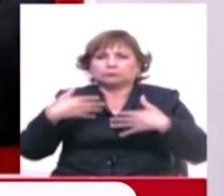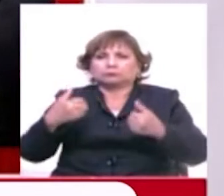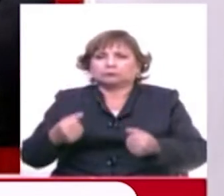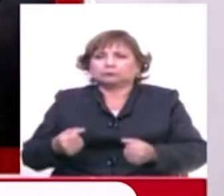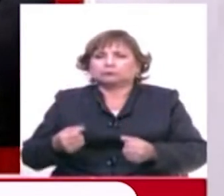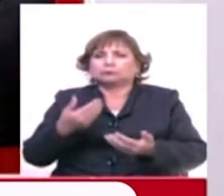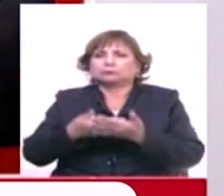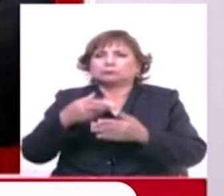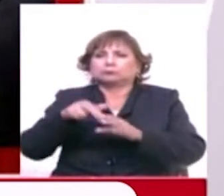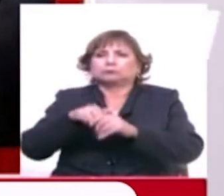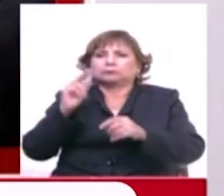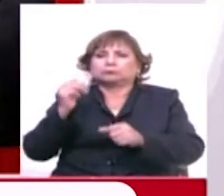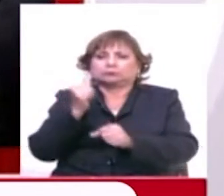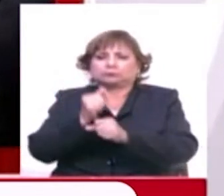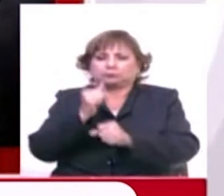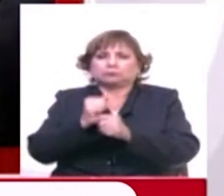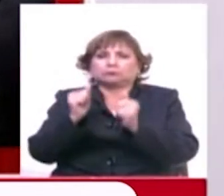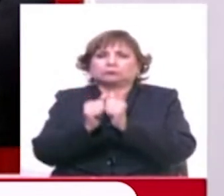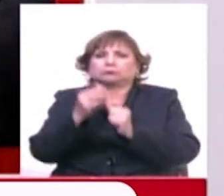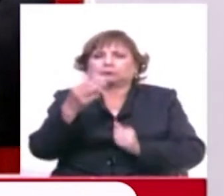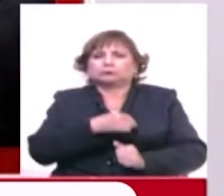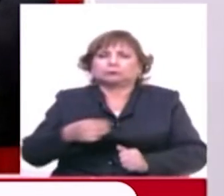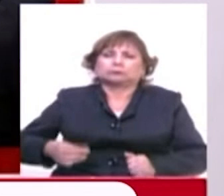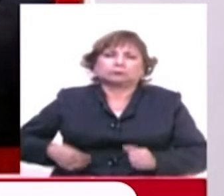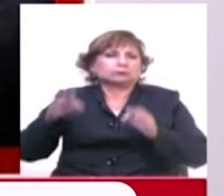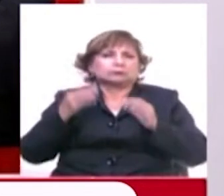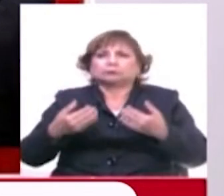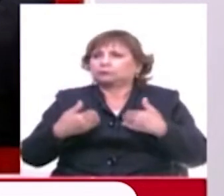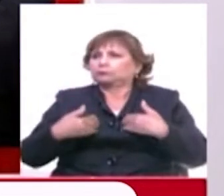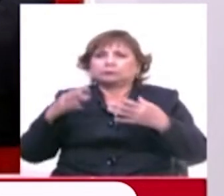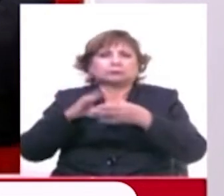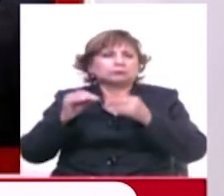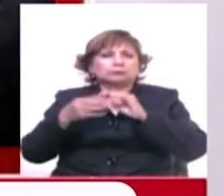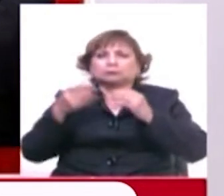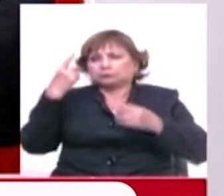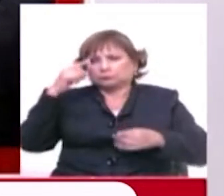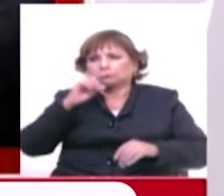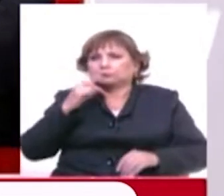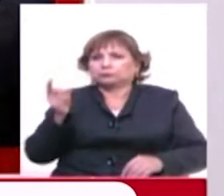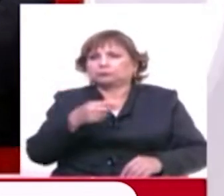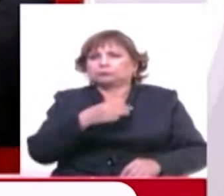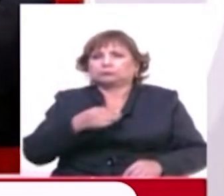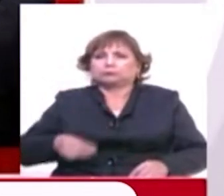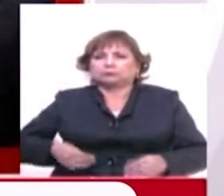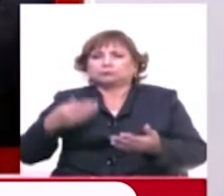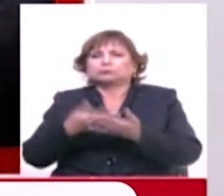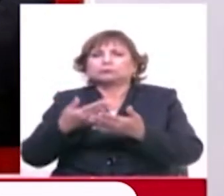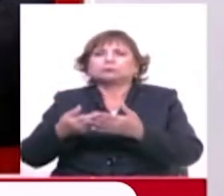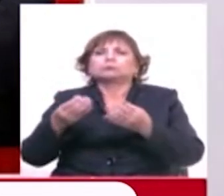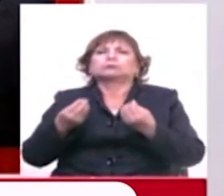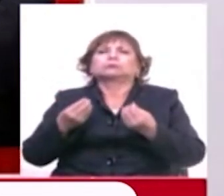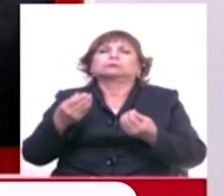de Justicia, ningún congresista pidió la palabra y se pasó directamente a la votación, a diferencia de lo ocurrido cuando